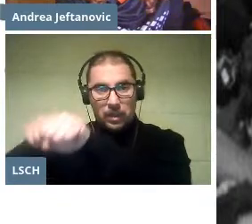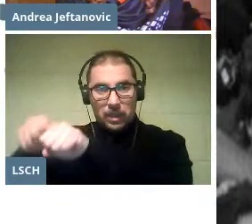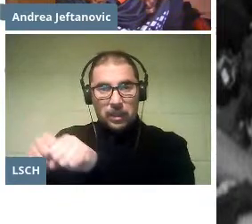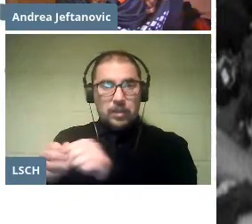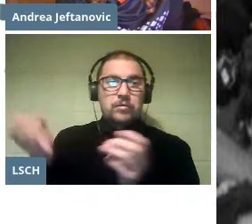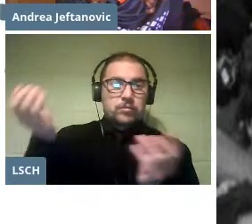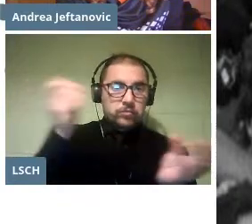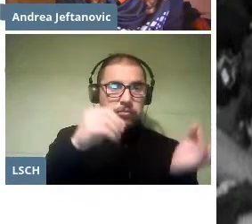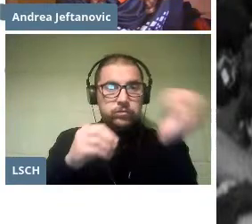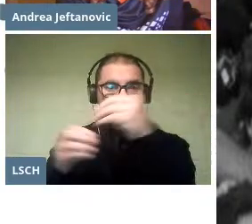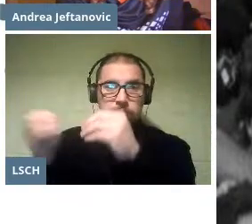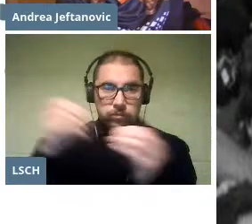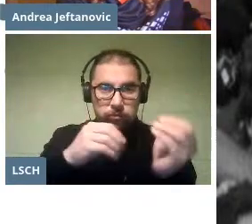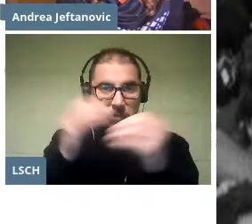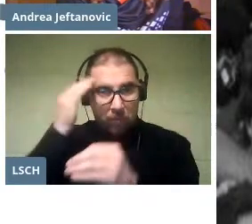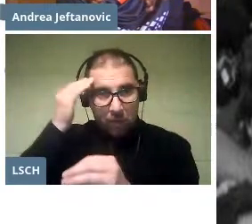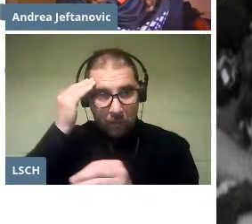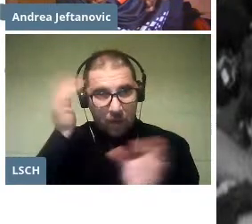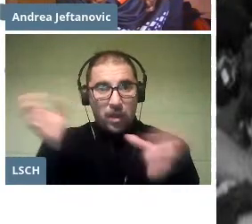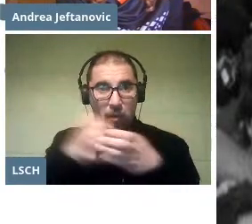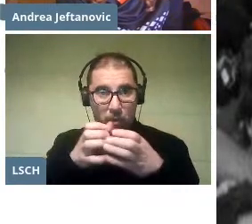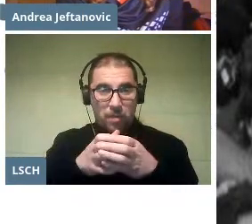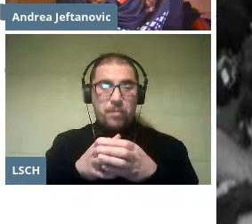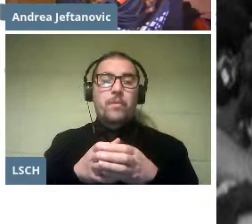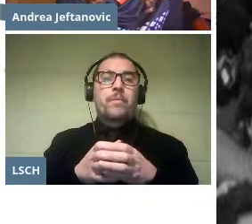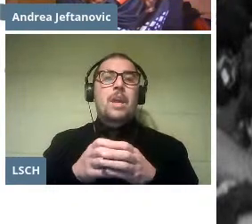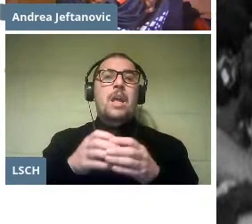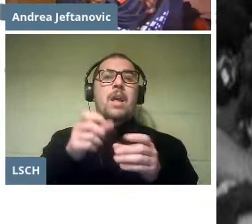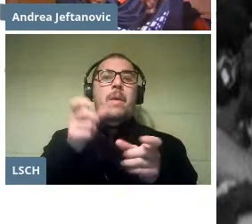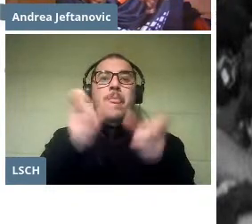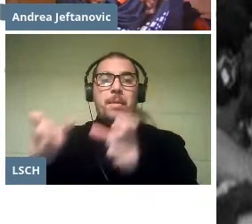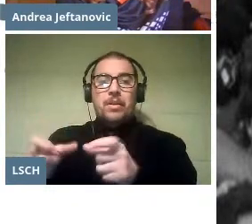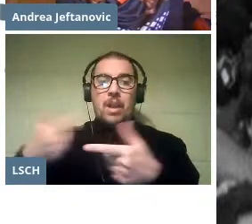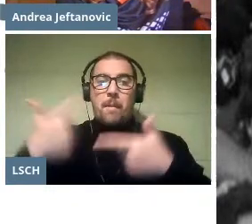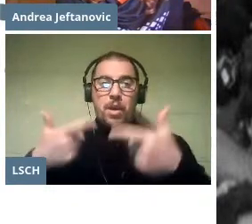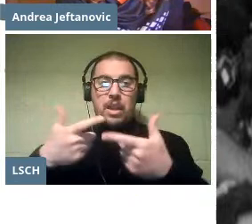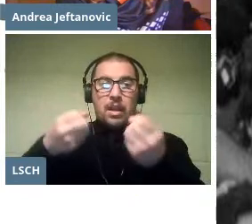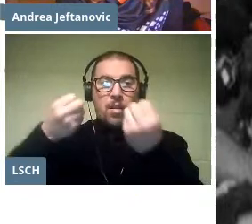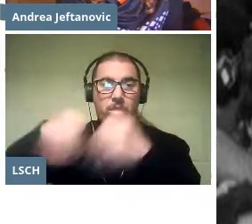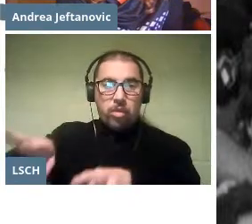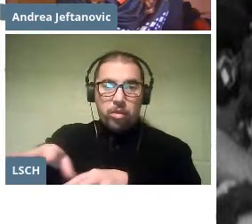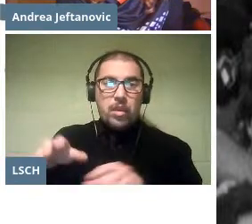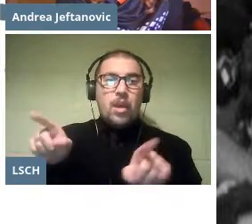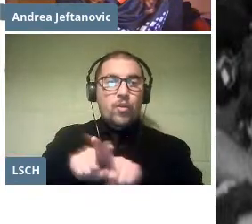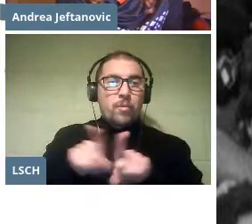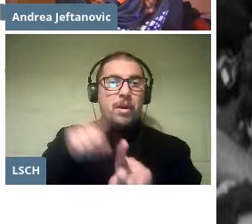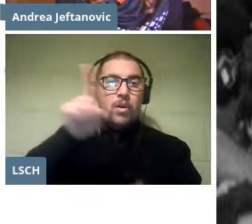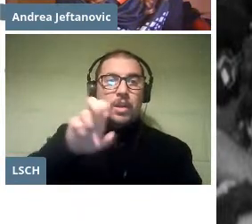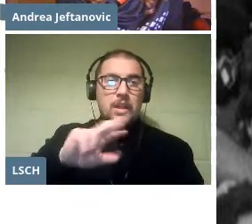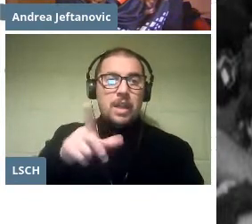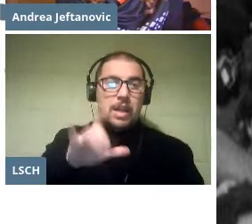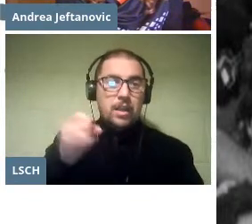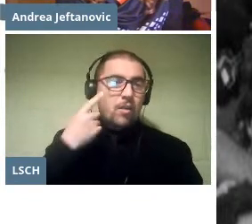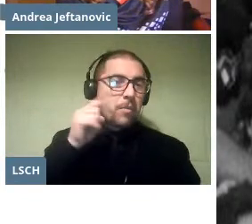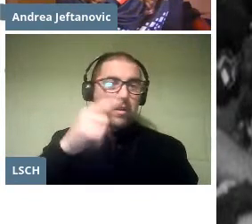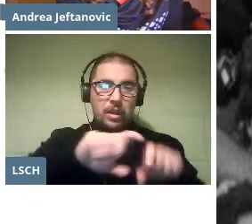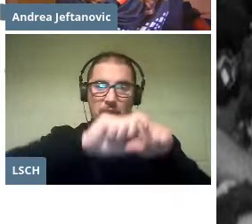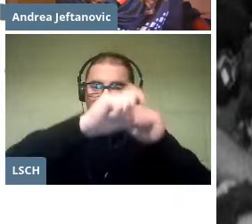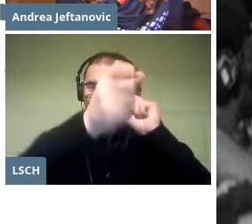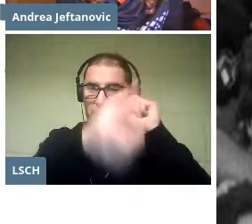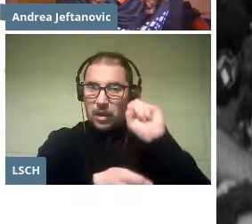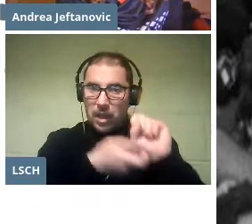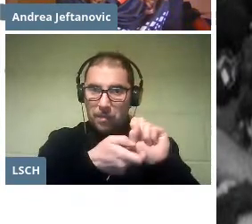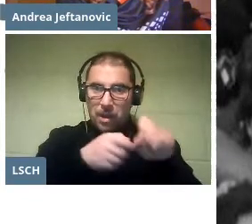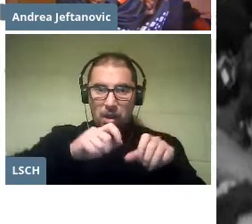del cuerpo detenido desaparecido de su hermano Sergio, como si entre cámaras pinchadas y frenos